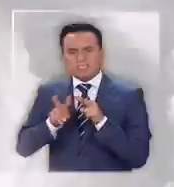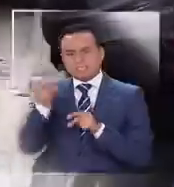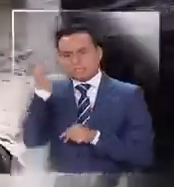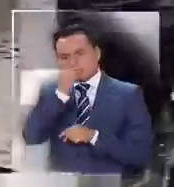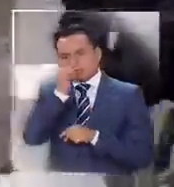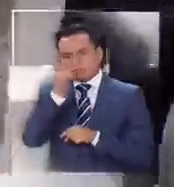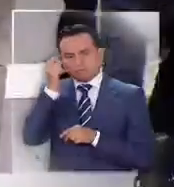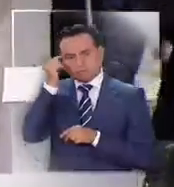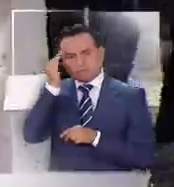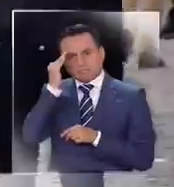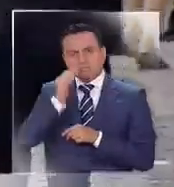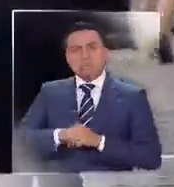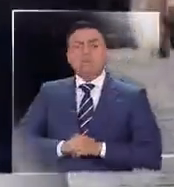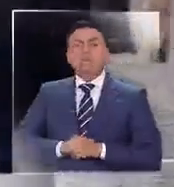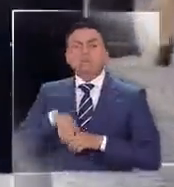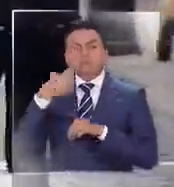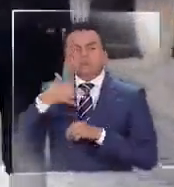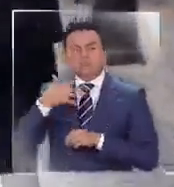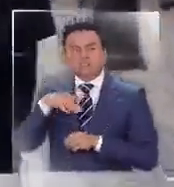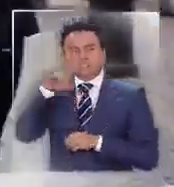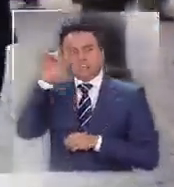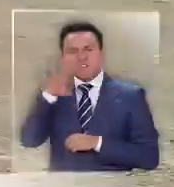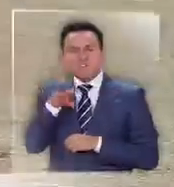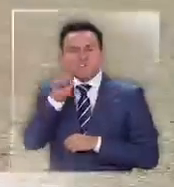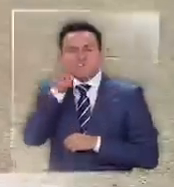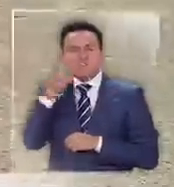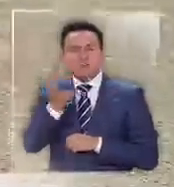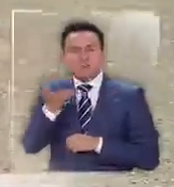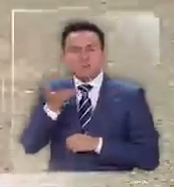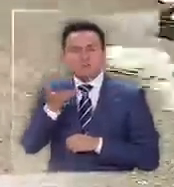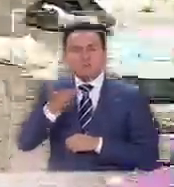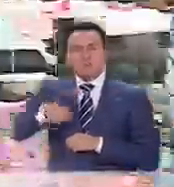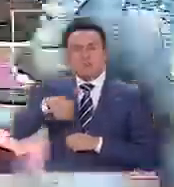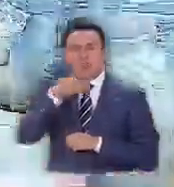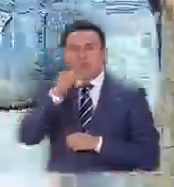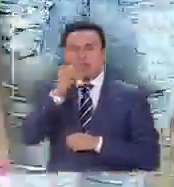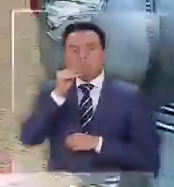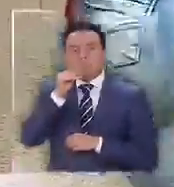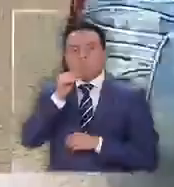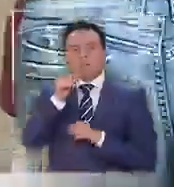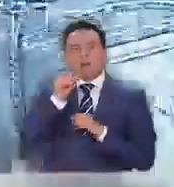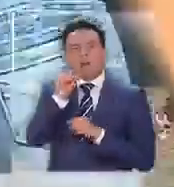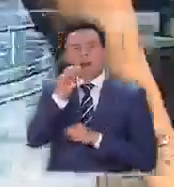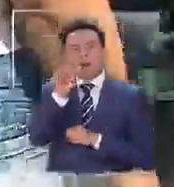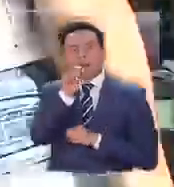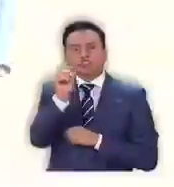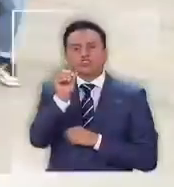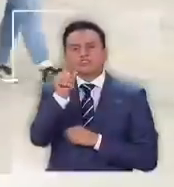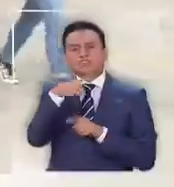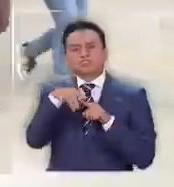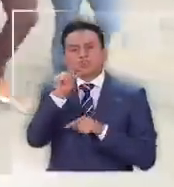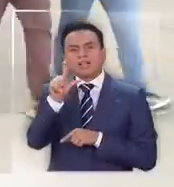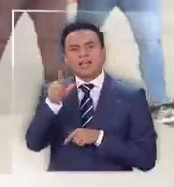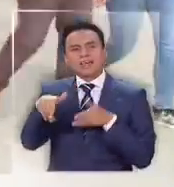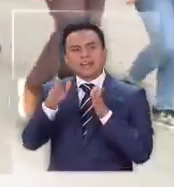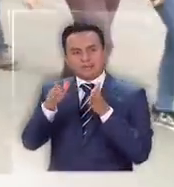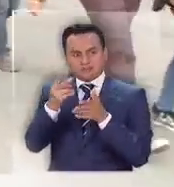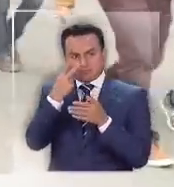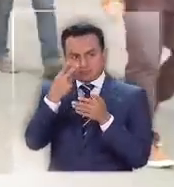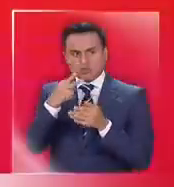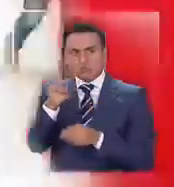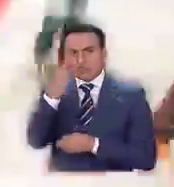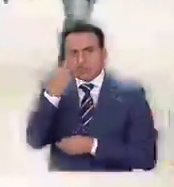degenerados. Es importante saber a qué nos referimos cuando hablamos de acoso sexual callejero. Si tú me